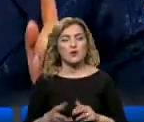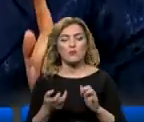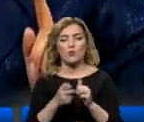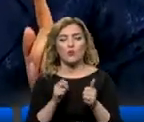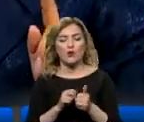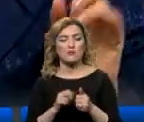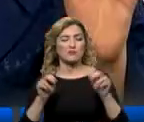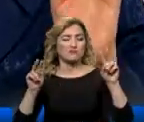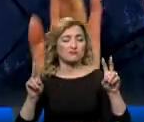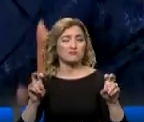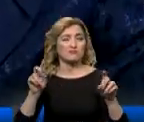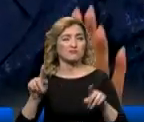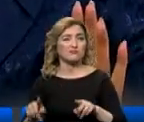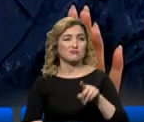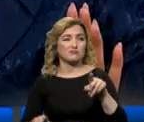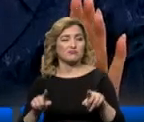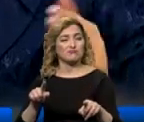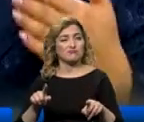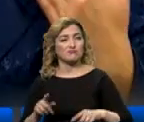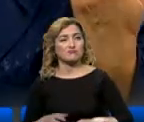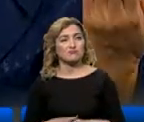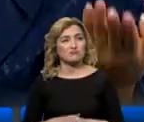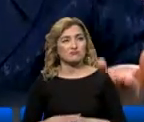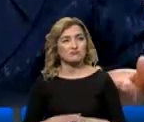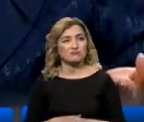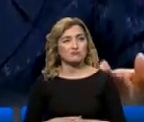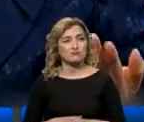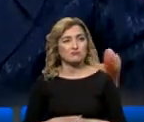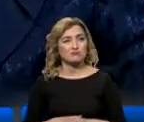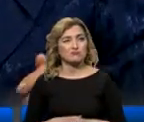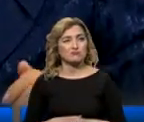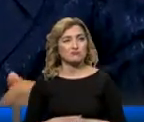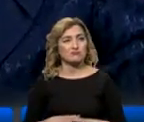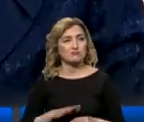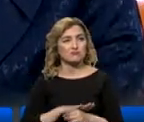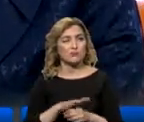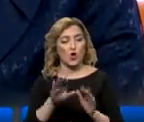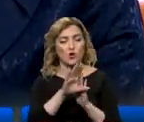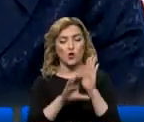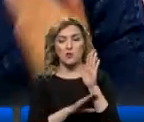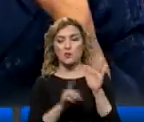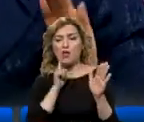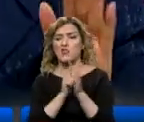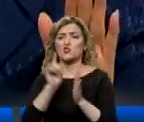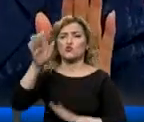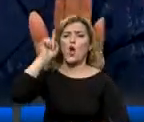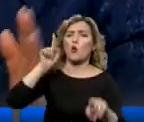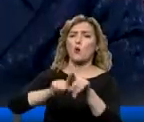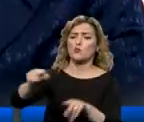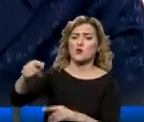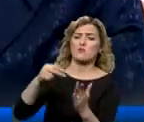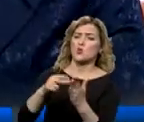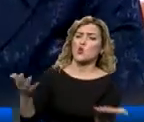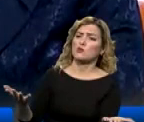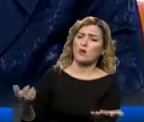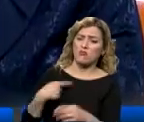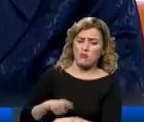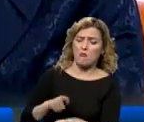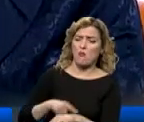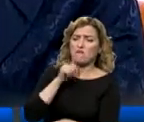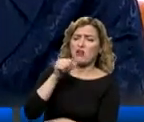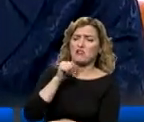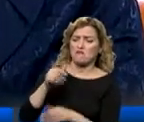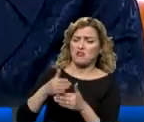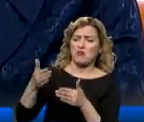las demandas que posiblemente se hubiesen generado en el ámbito constitucional, aduciendo una